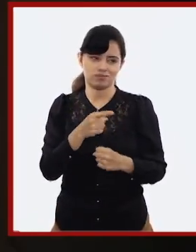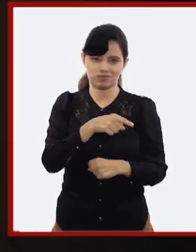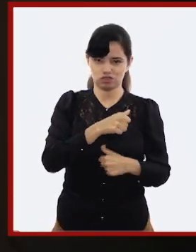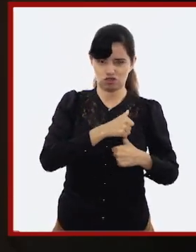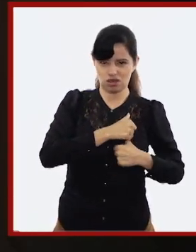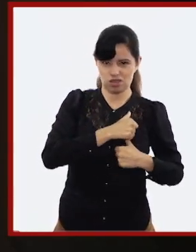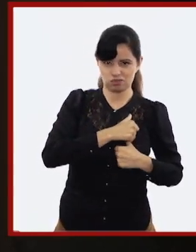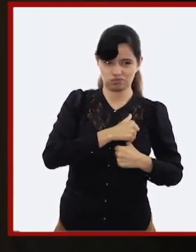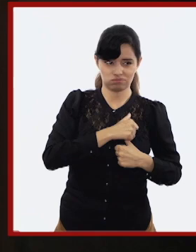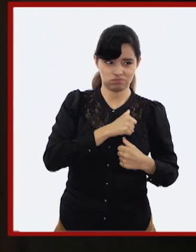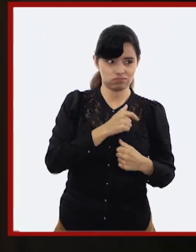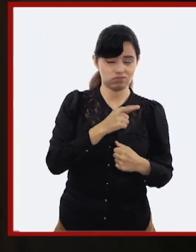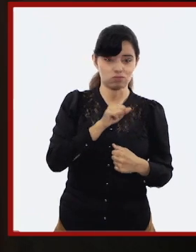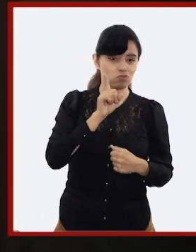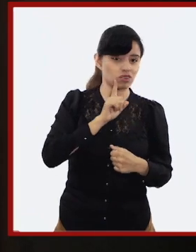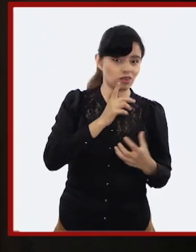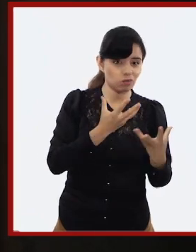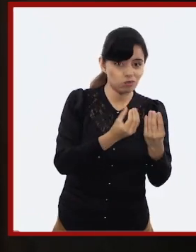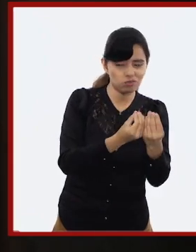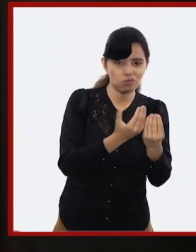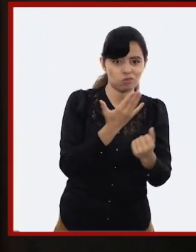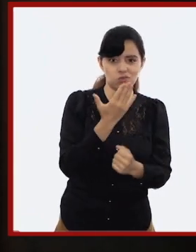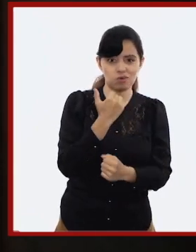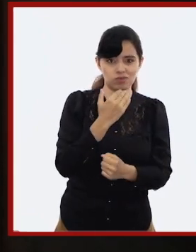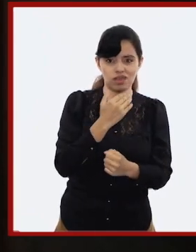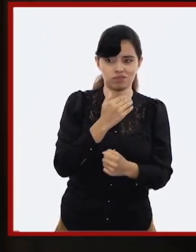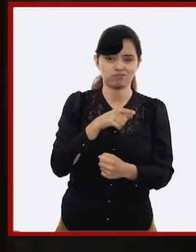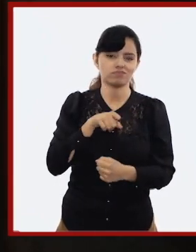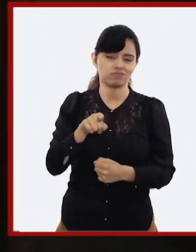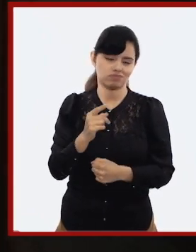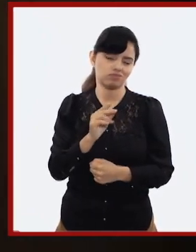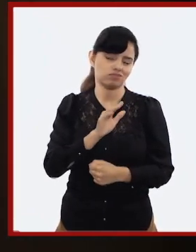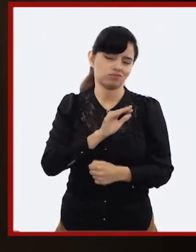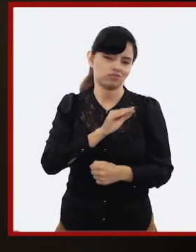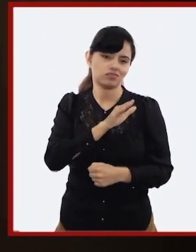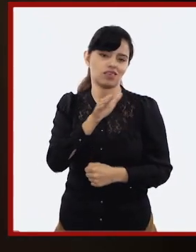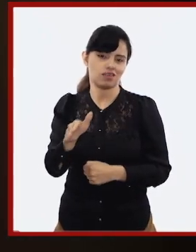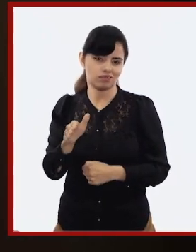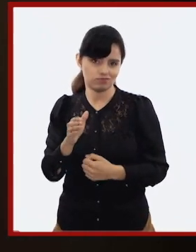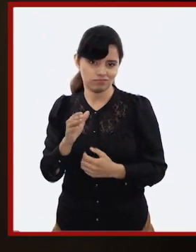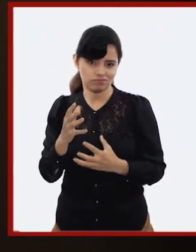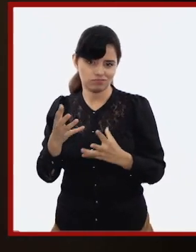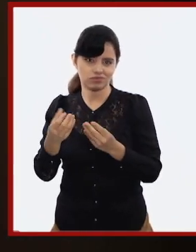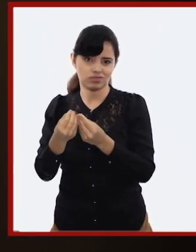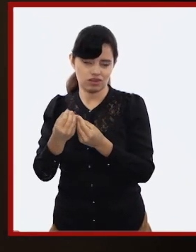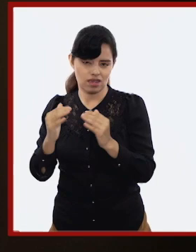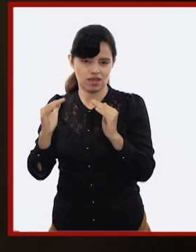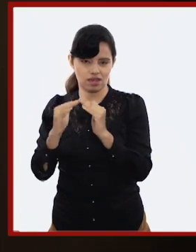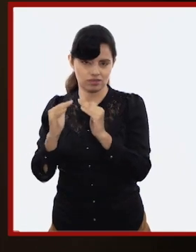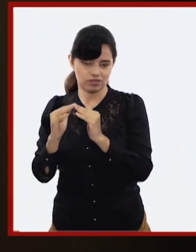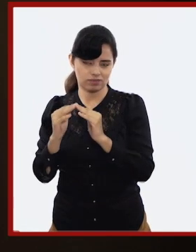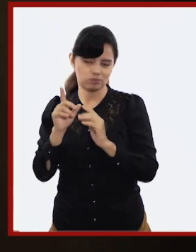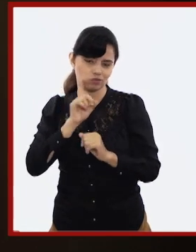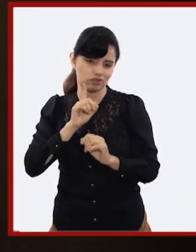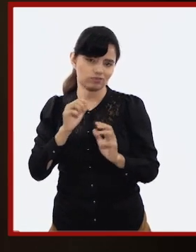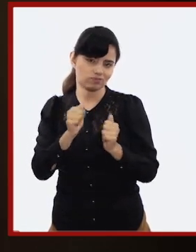faltaban parejas a los conquistadores en vista de que se vinieron sin sus